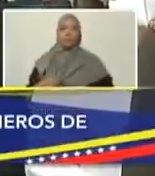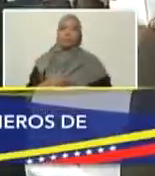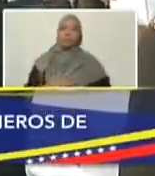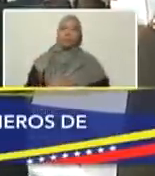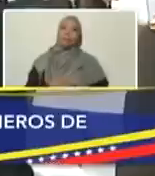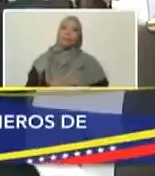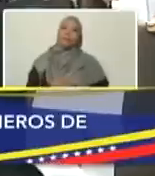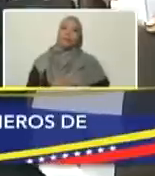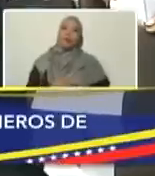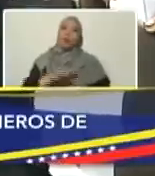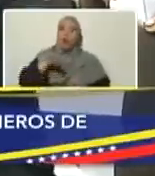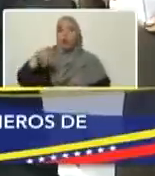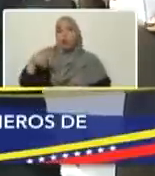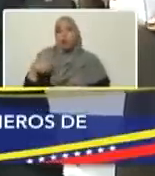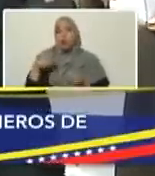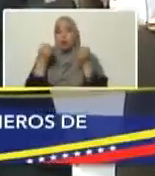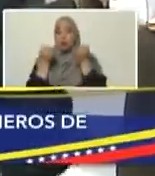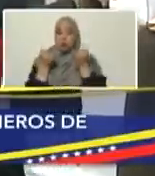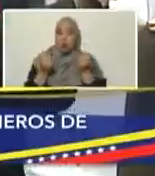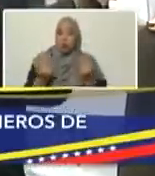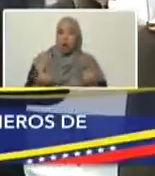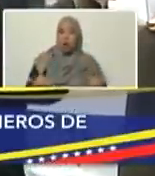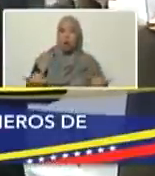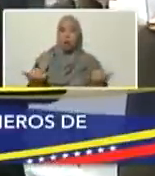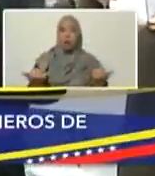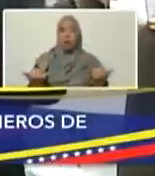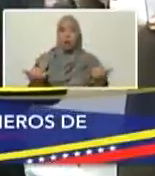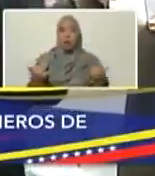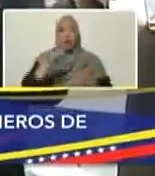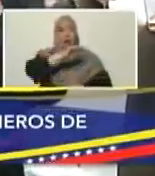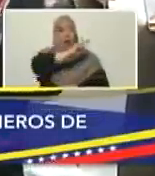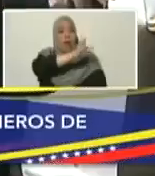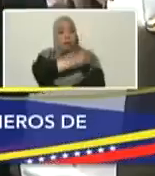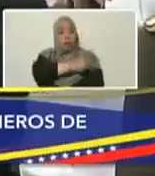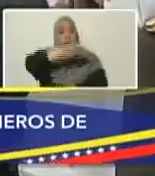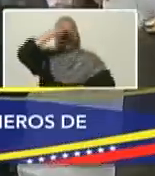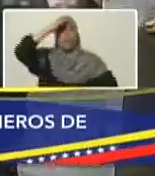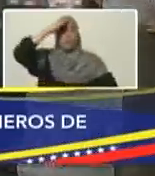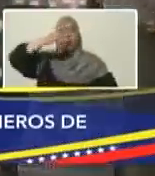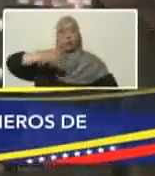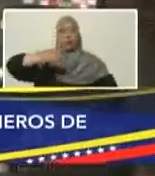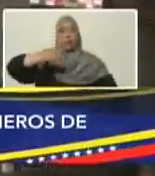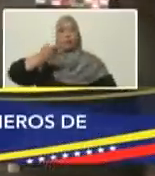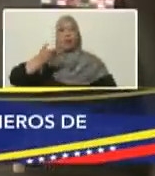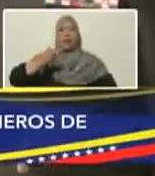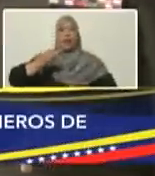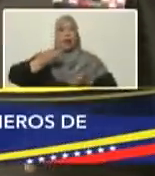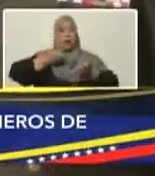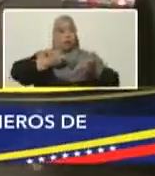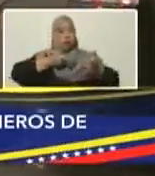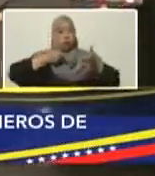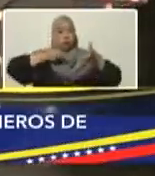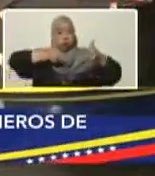Porque eso es lo que somos, el poder militar, el poder de las armas,